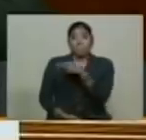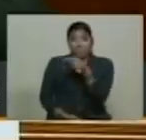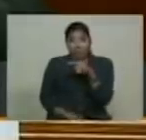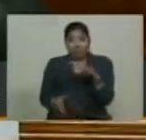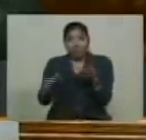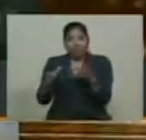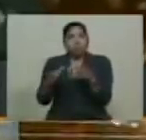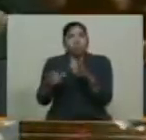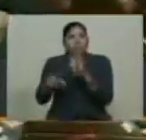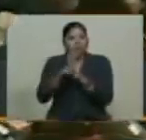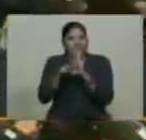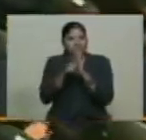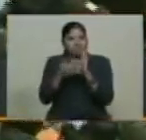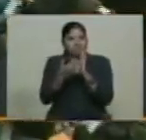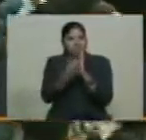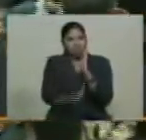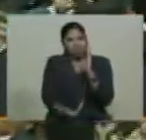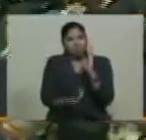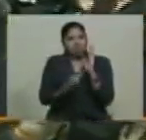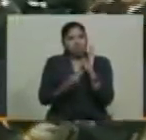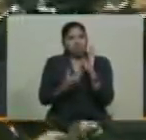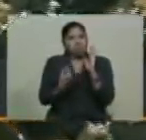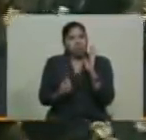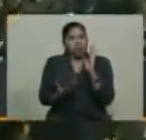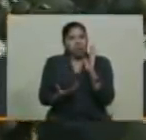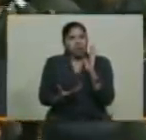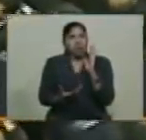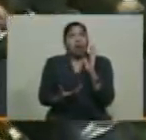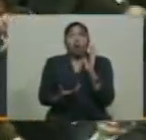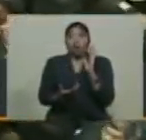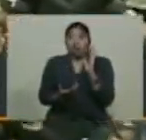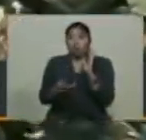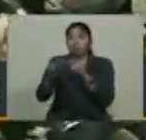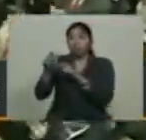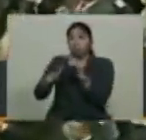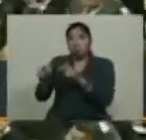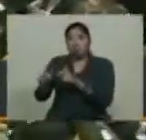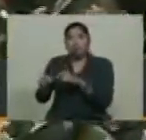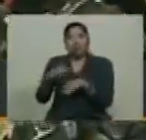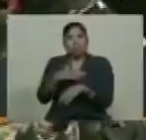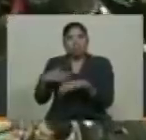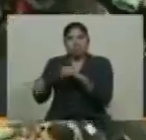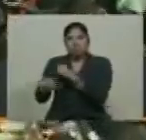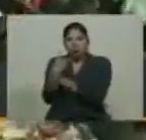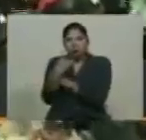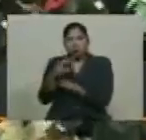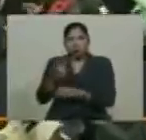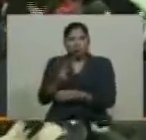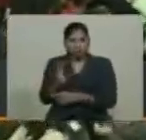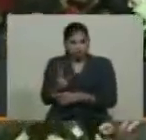impliquen y que signifique para aquellos que quieran traicionar esta patria,